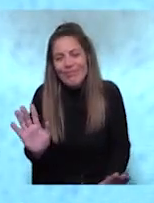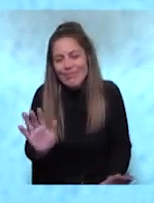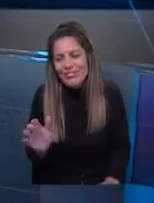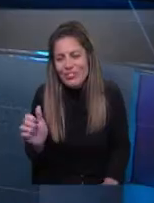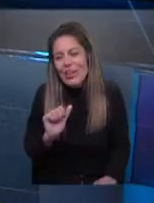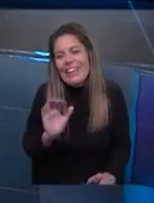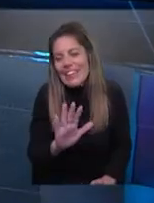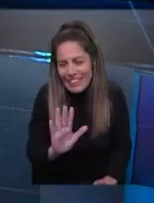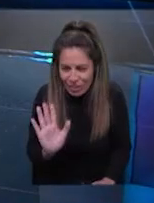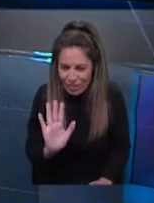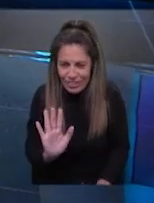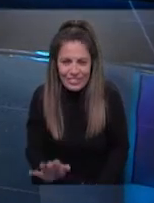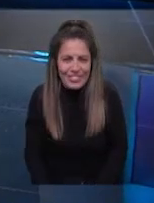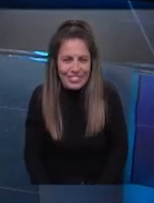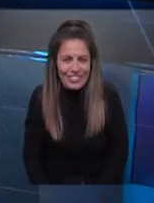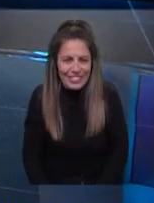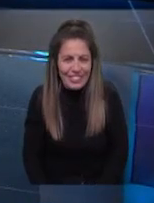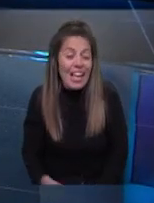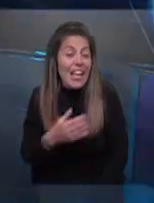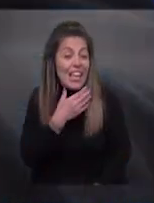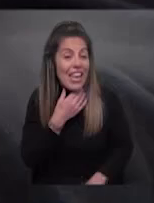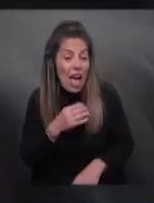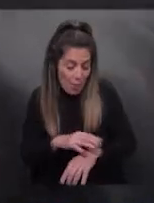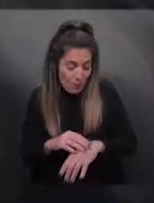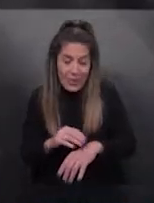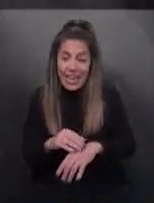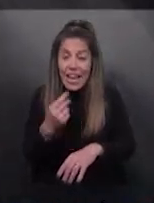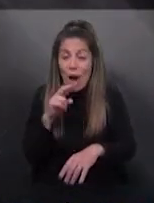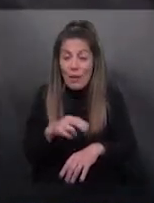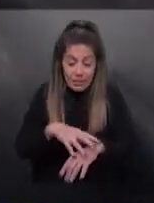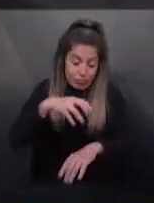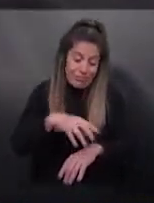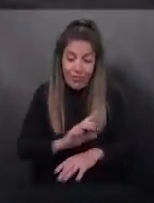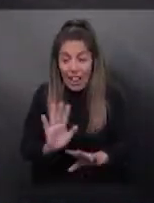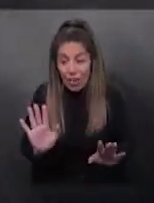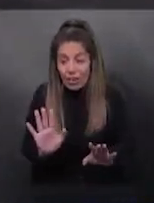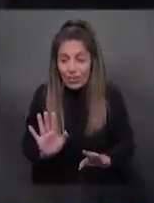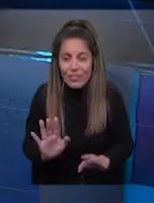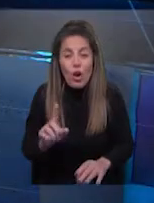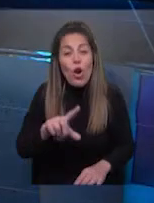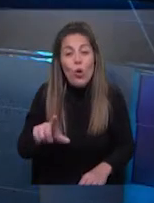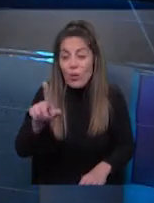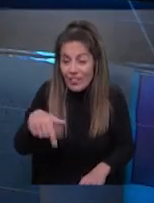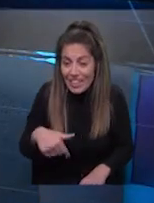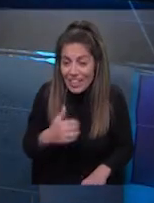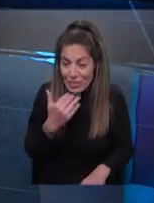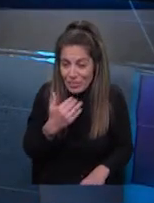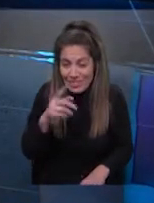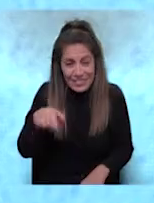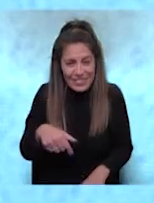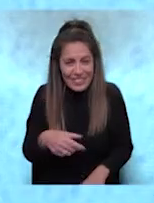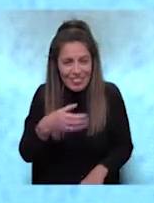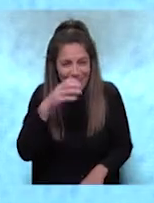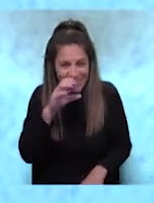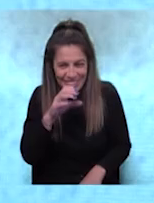repele. La piel también, a ver si me hace algún sarpullidito o algo. Bah, yo no sé si el lunes viene usted, ¿eh? No, la no. No,